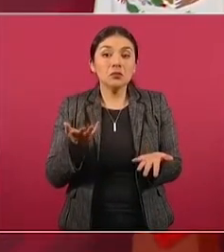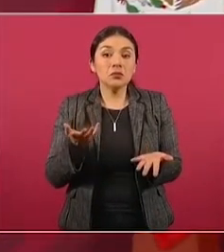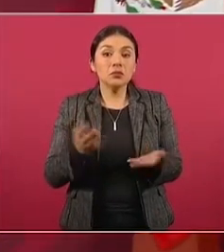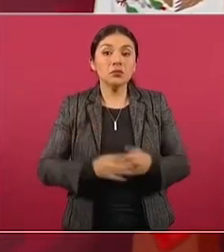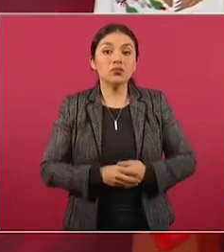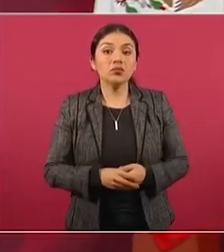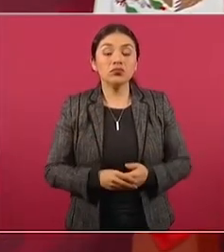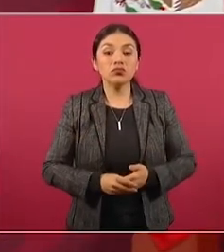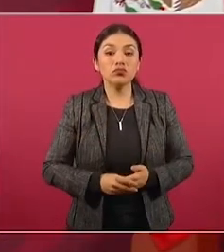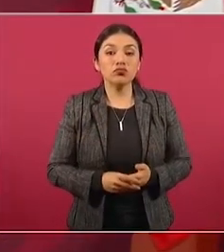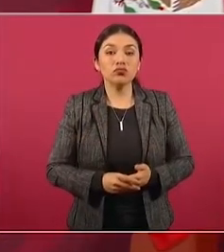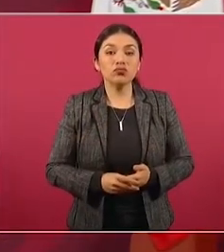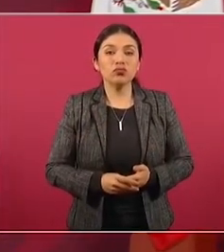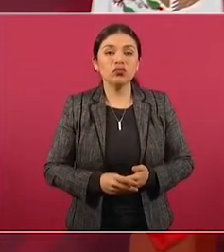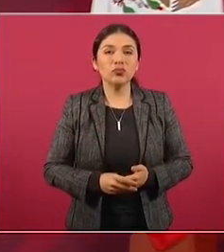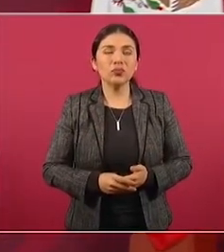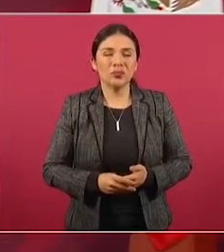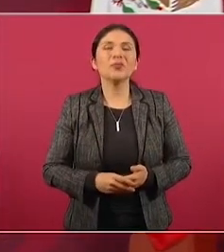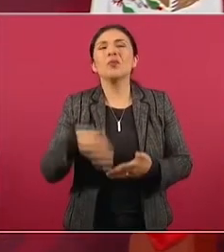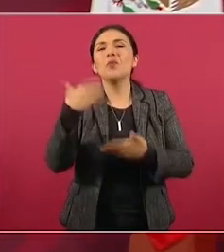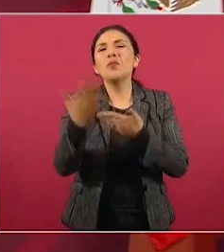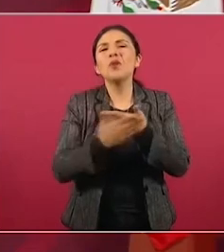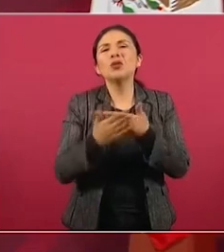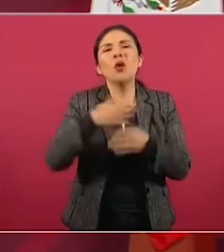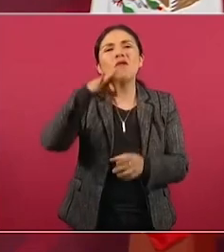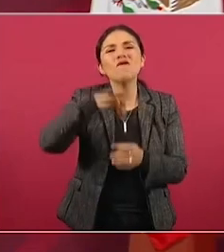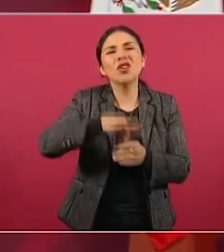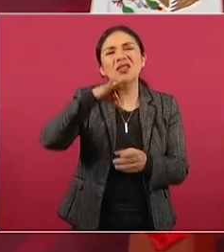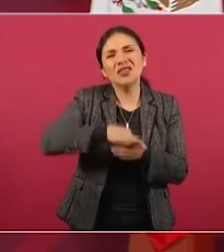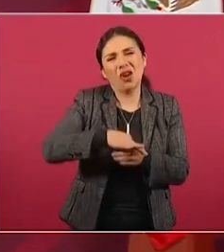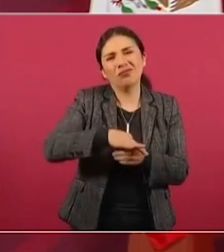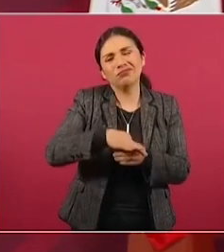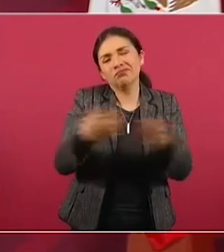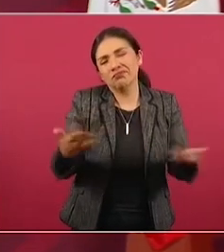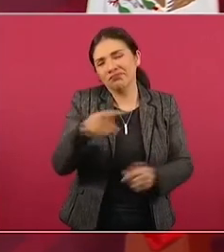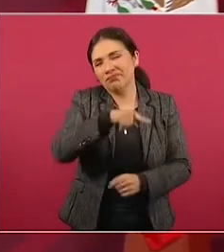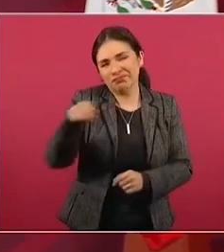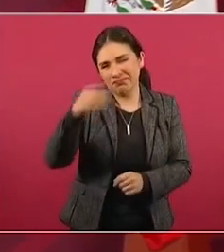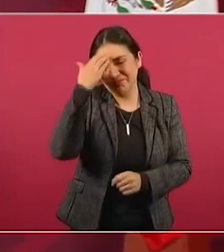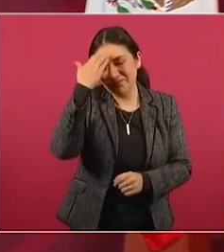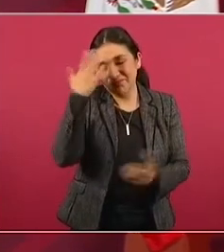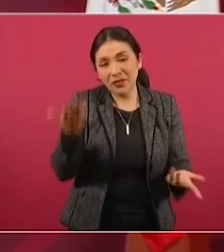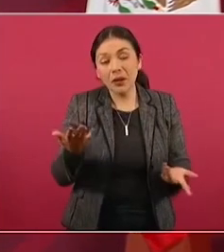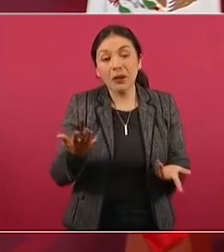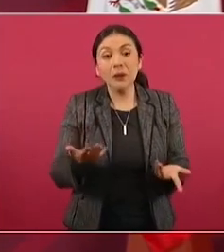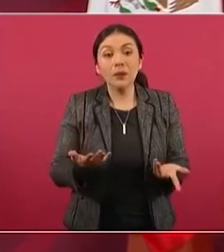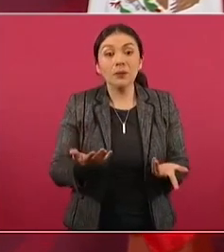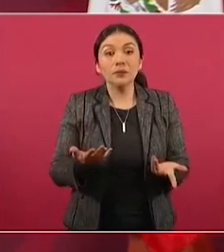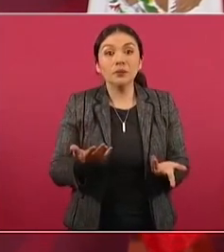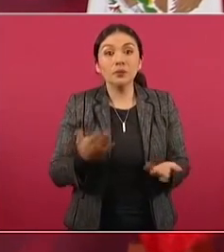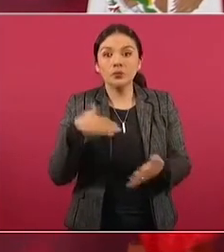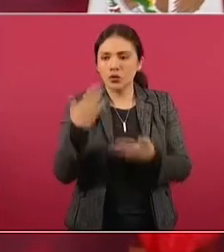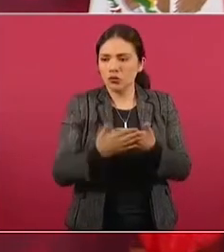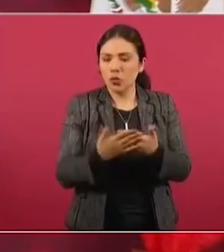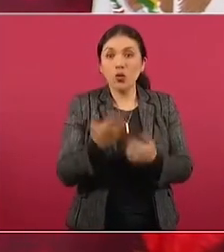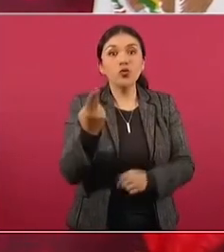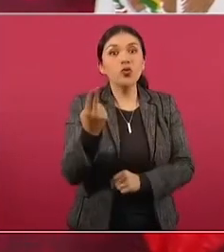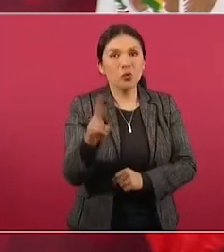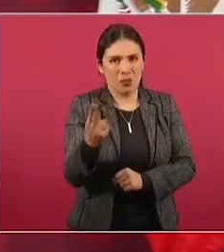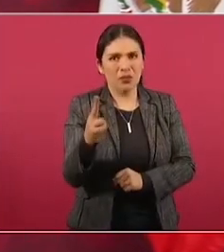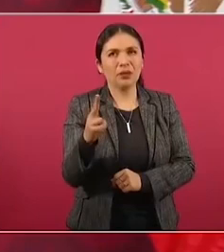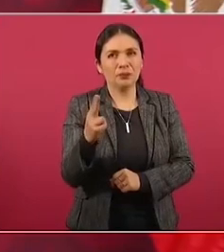como hay elecciones, en noviembre.